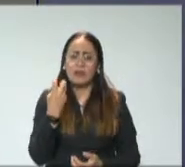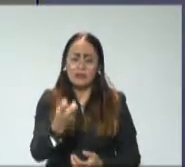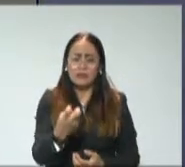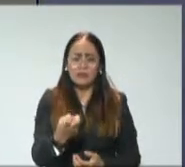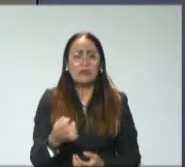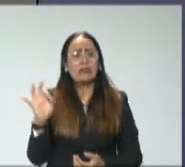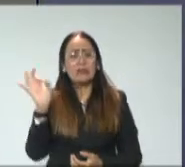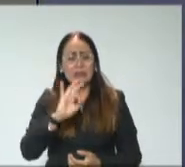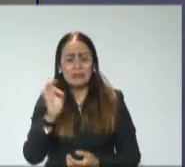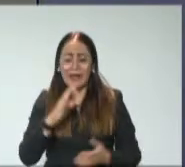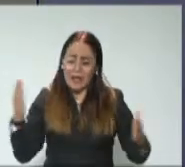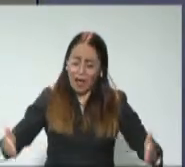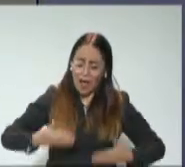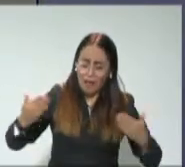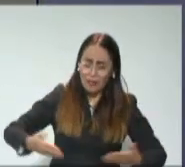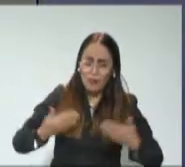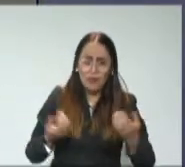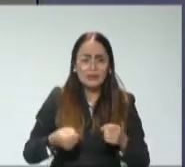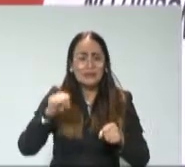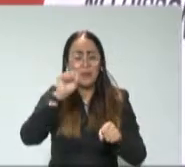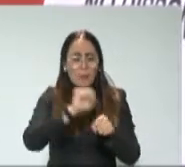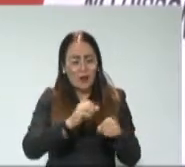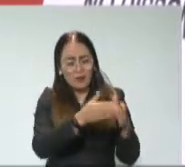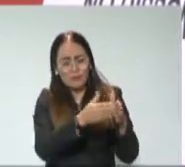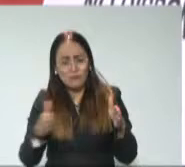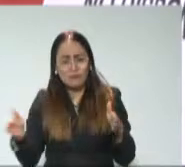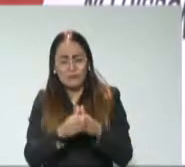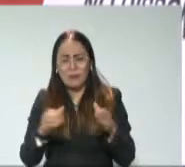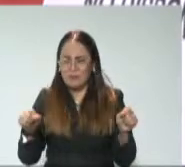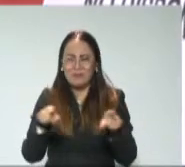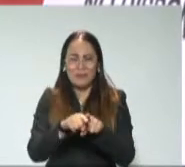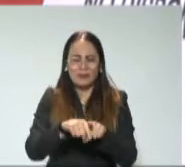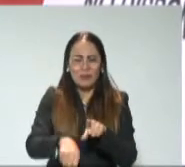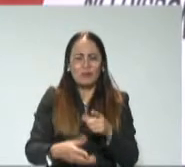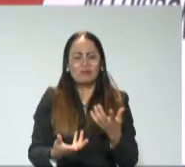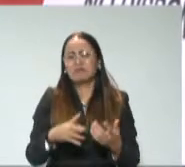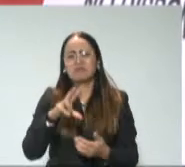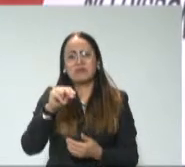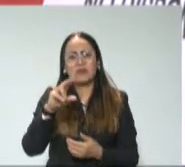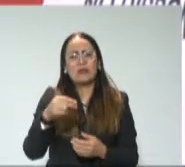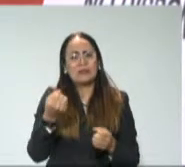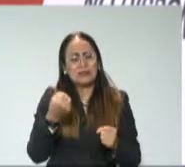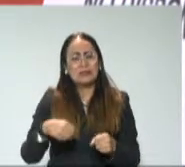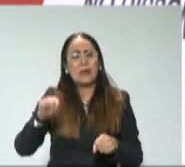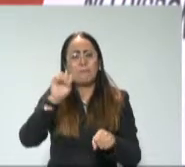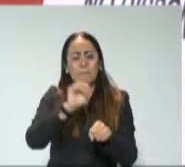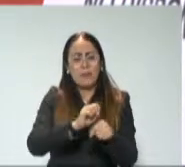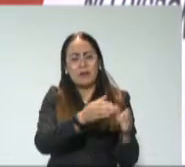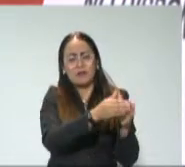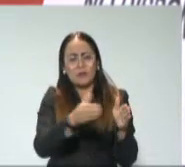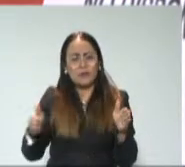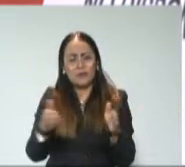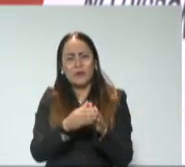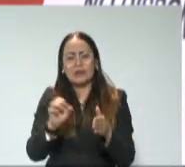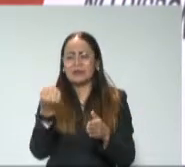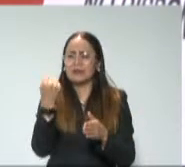hubiese el ánimo de hacer la semana Aunque estábamos desde luego cuarteados todos porque la semana estaba prevista justo para finales de septiembre